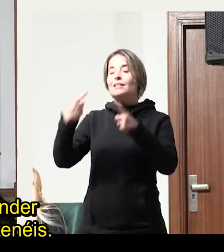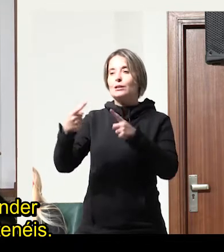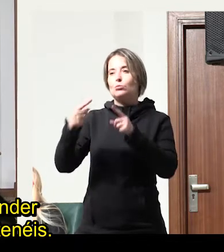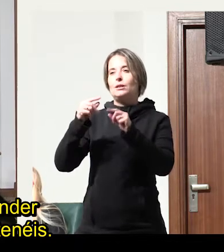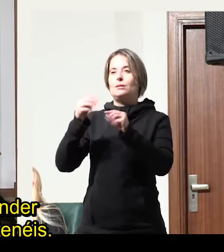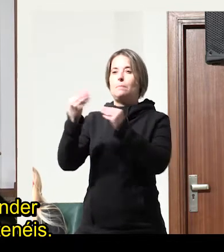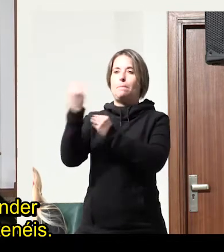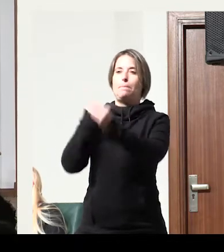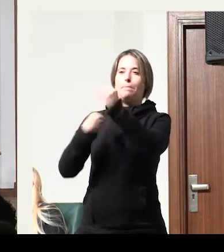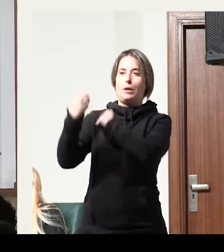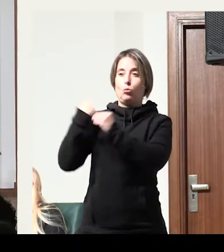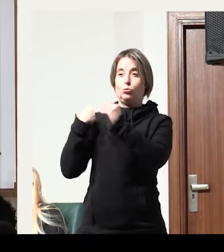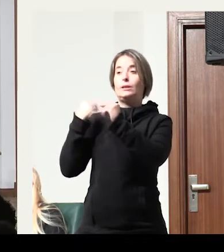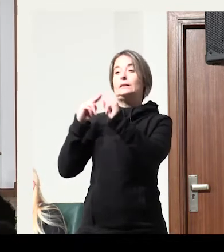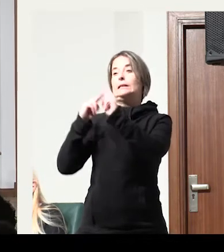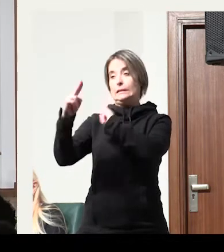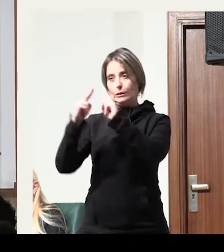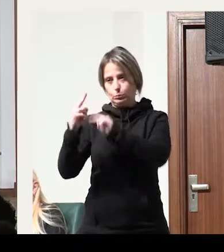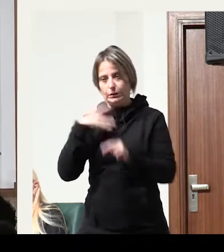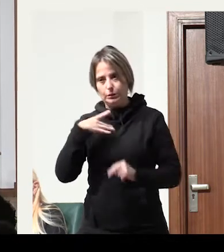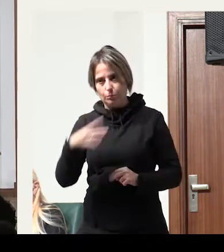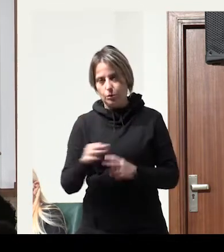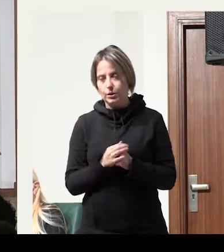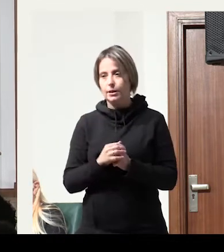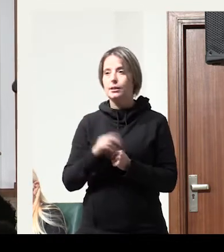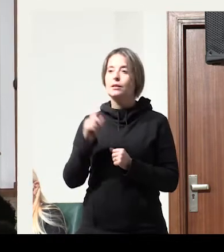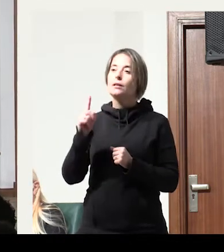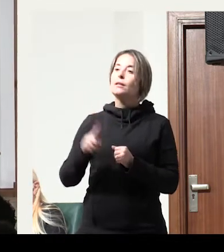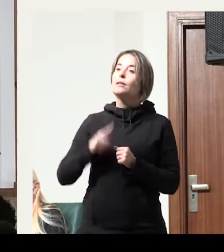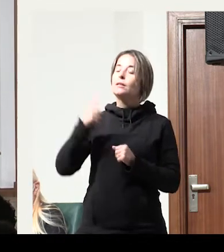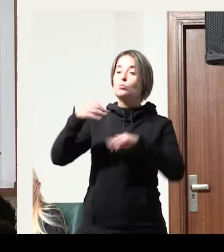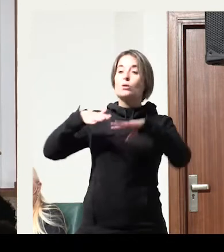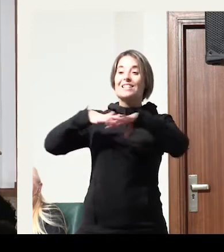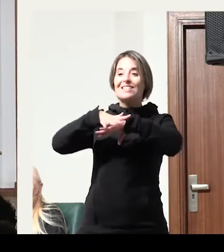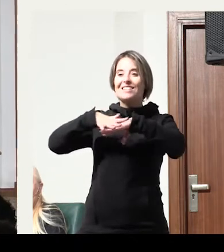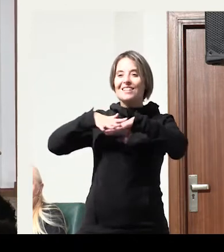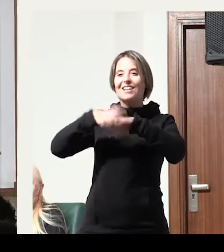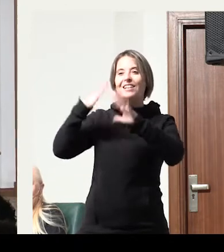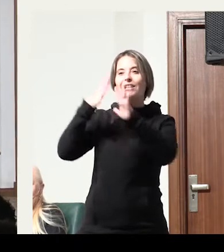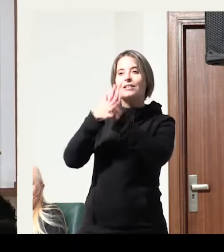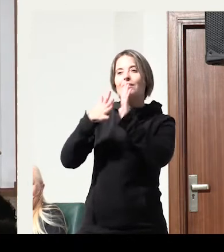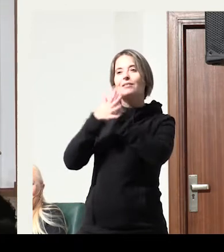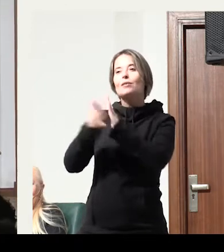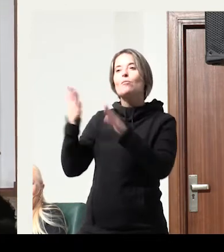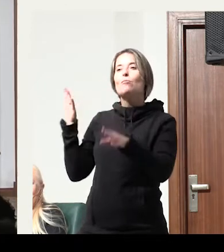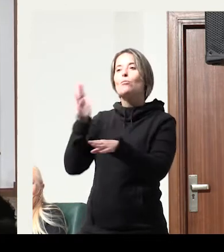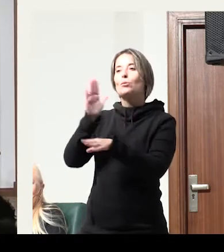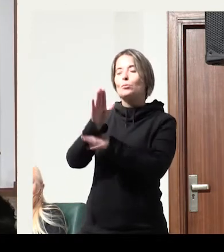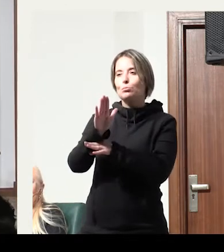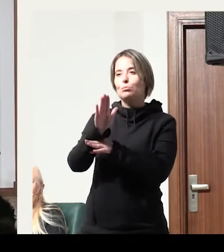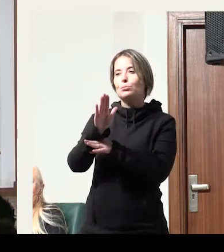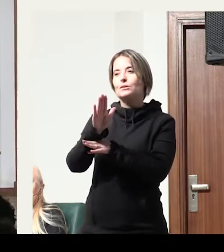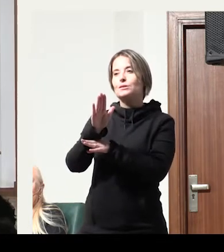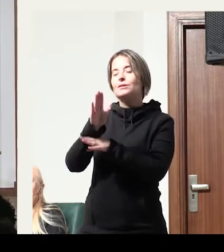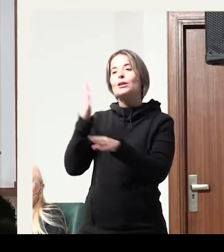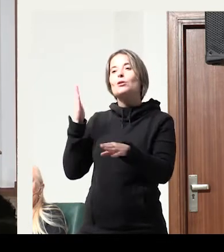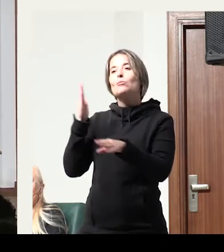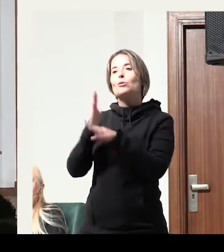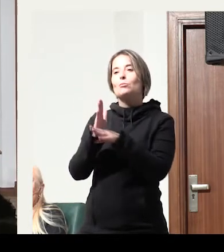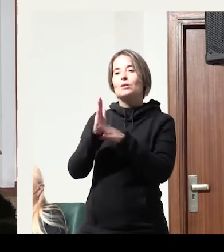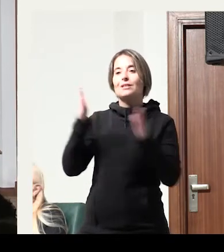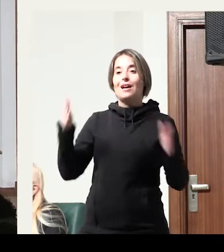si es que las tenéis. Para acabar, la red VISA nos explicará la propuesta de la habitación de